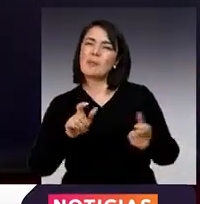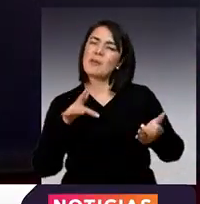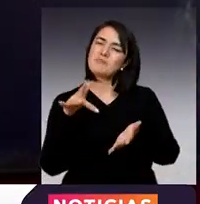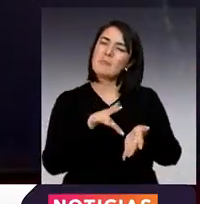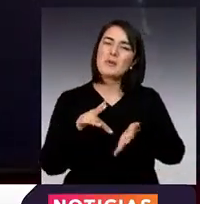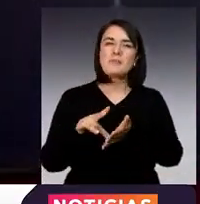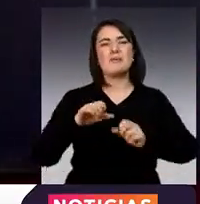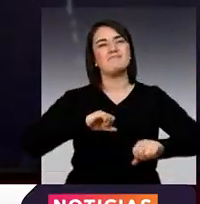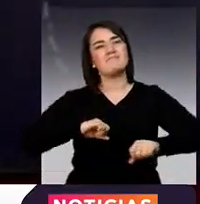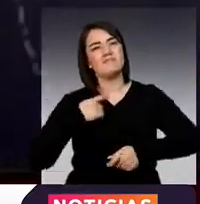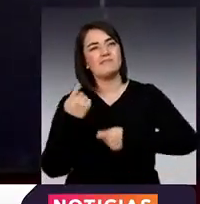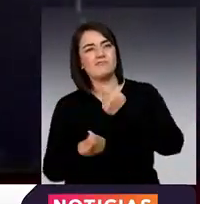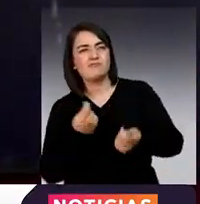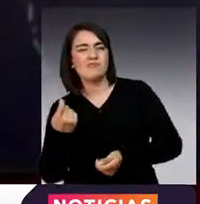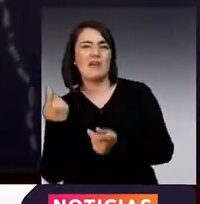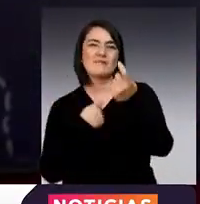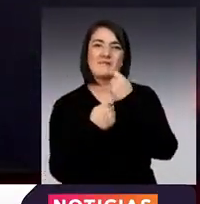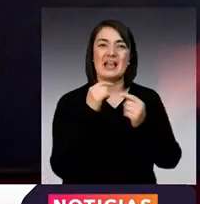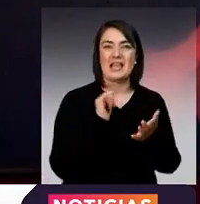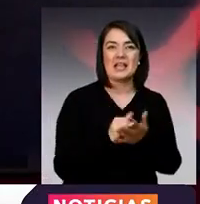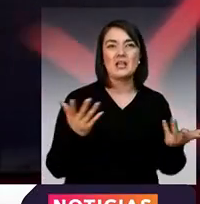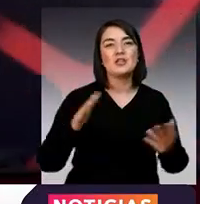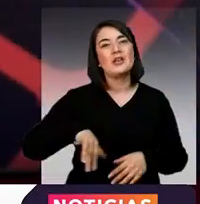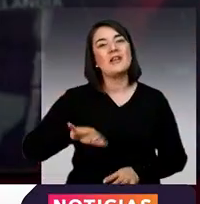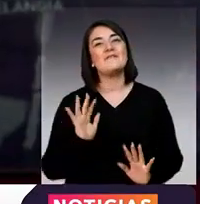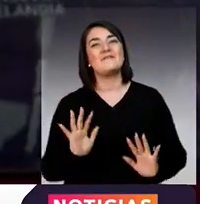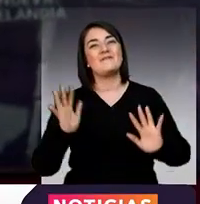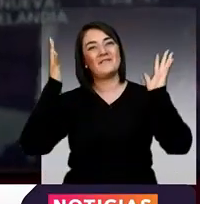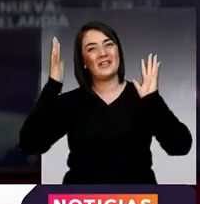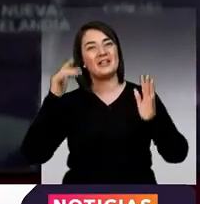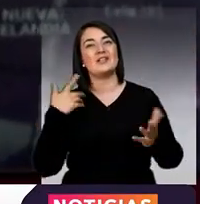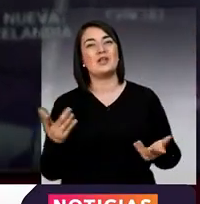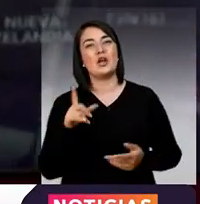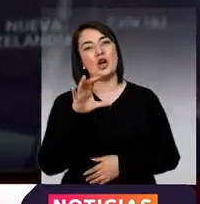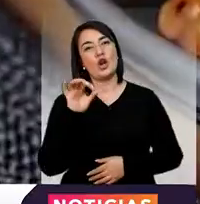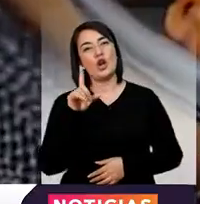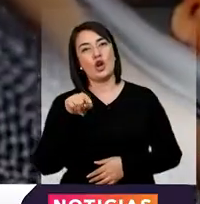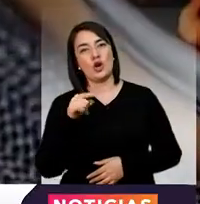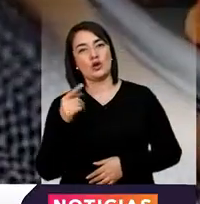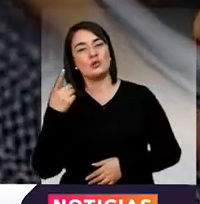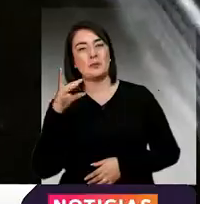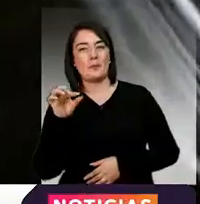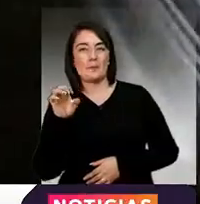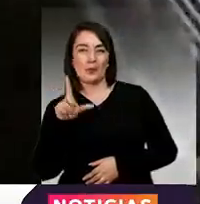reactivación económica. Es el caso del festival gastronómico Locos por las Alas.